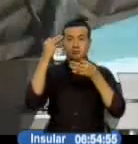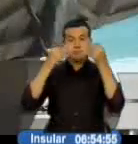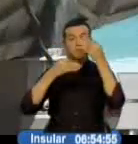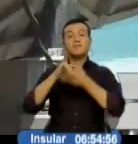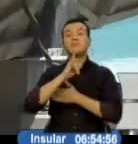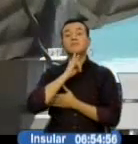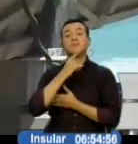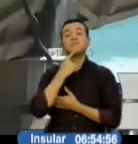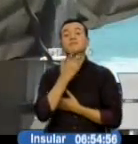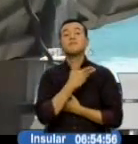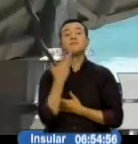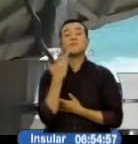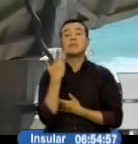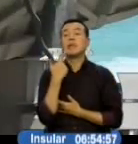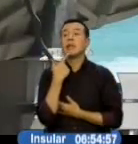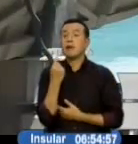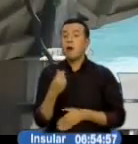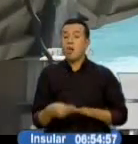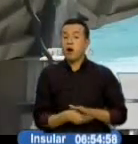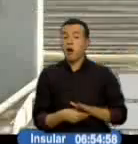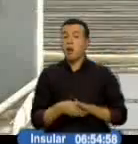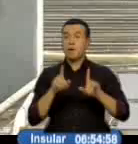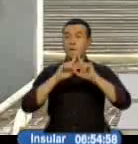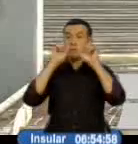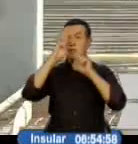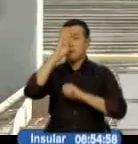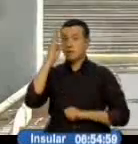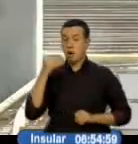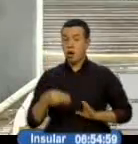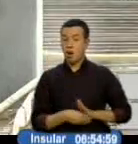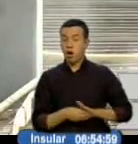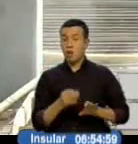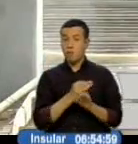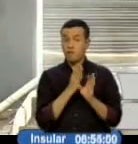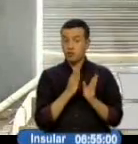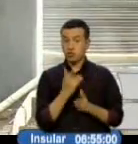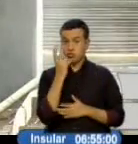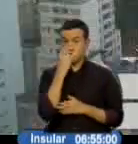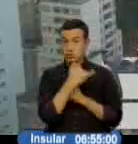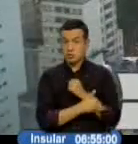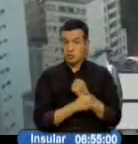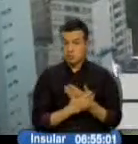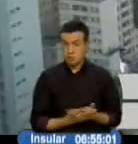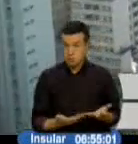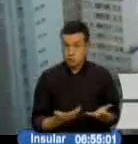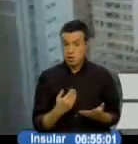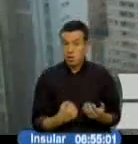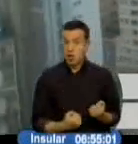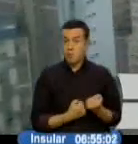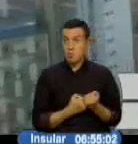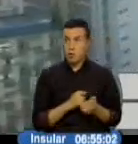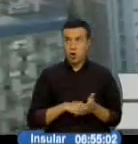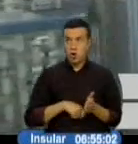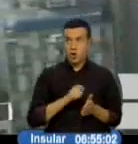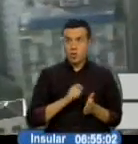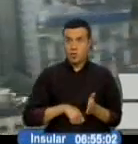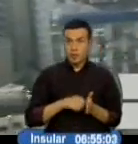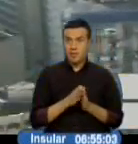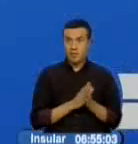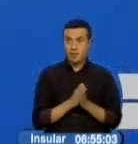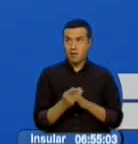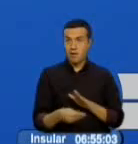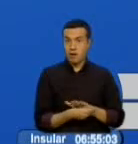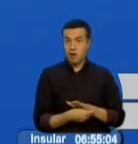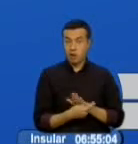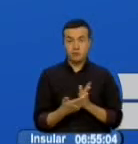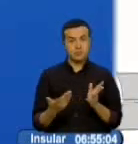Unidos reveló el informe de las supuestas coimas que el grupo Odebrecht habría realizado a funcionarios de 12 países para beneficiarse de contratos en la construcción de obras.